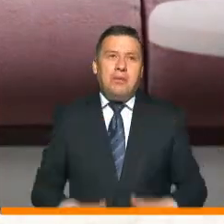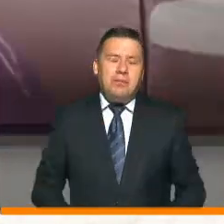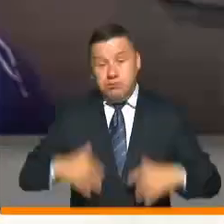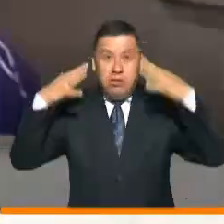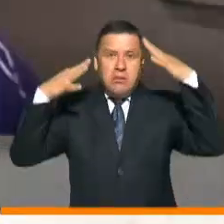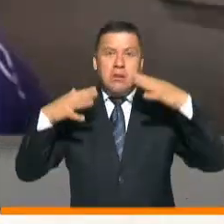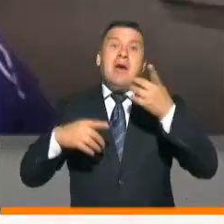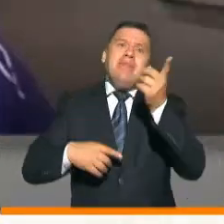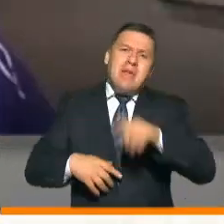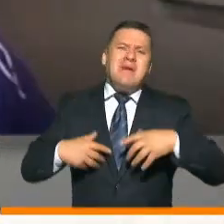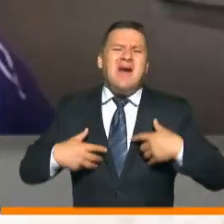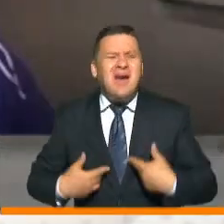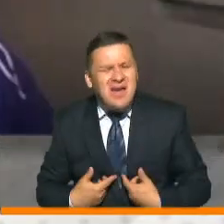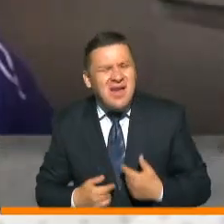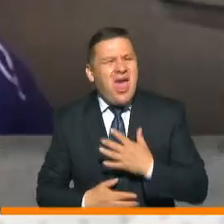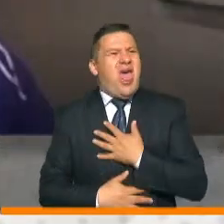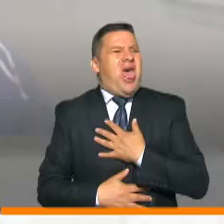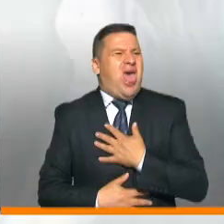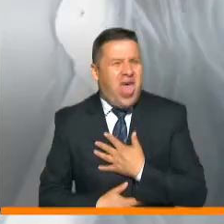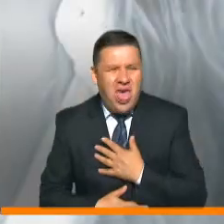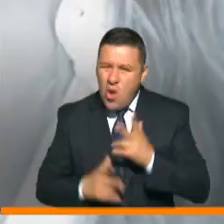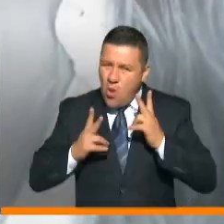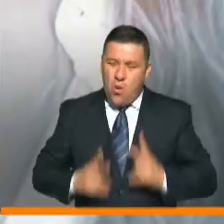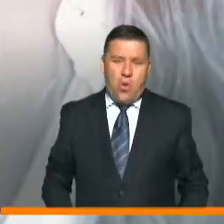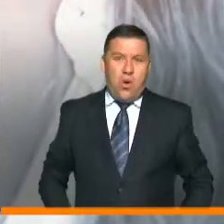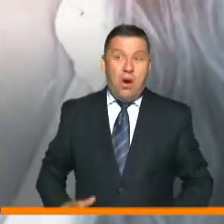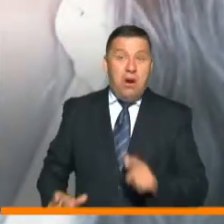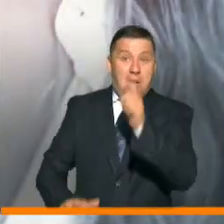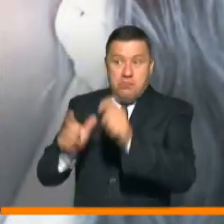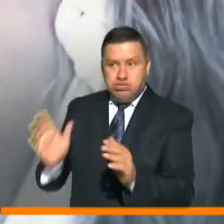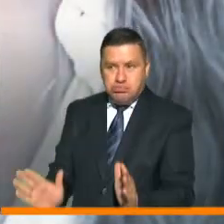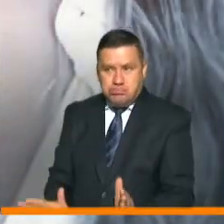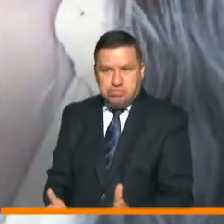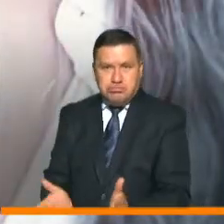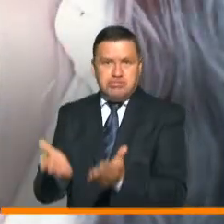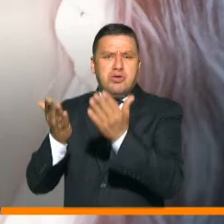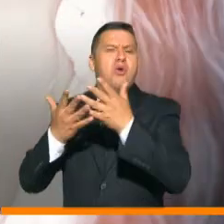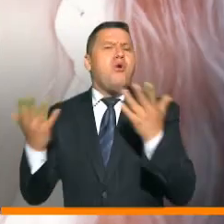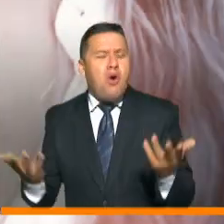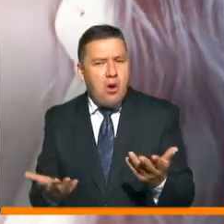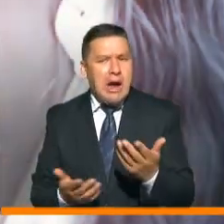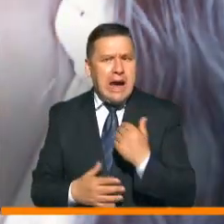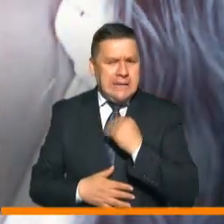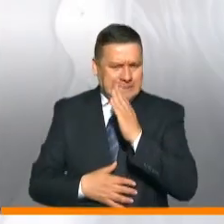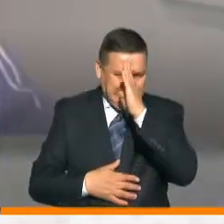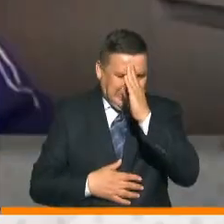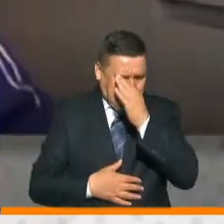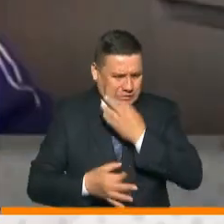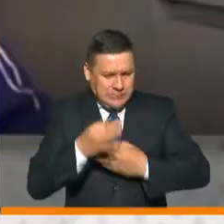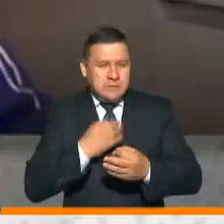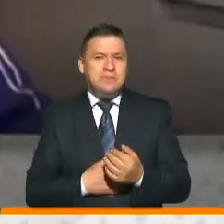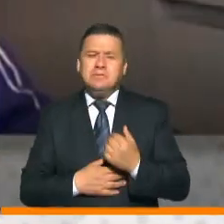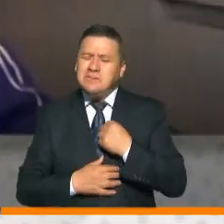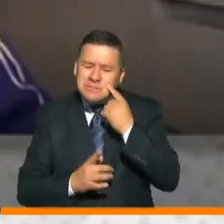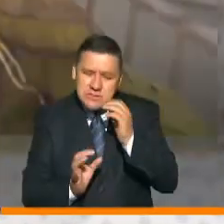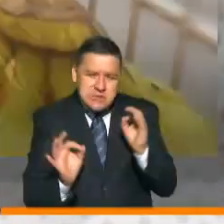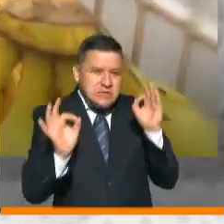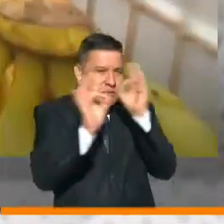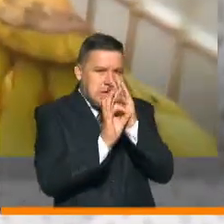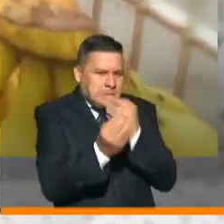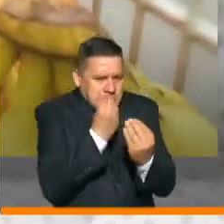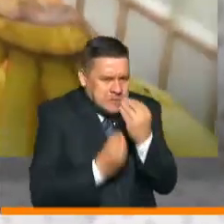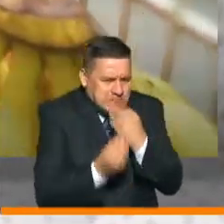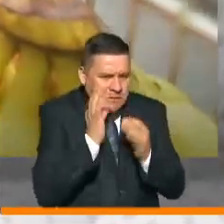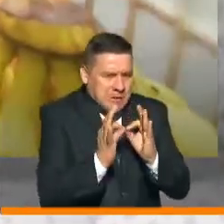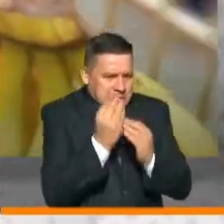un cansancio y una fatiga por todo el cuerpo. Su recuperación se basó en los buenos hábitos. Me enfoqué mucho en una